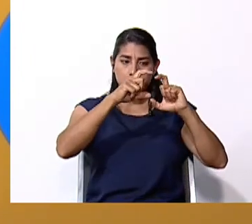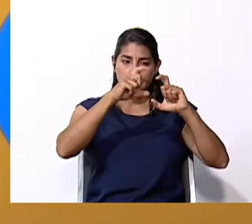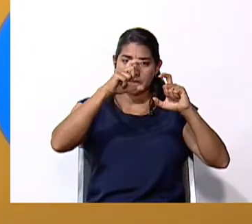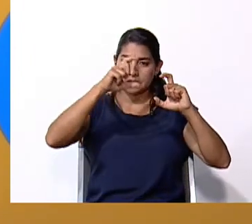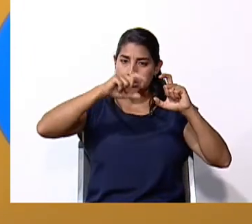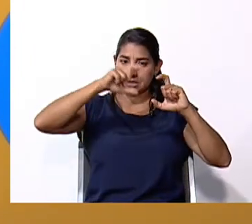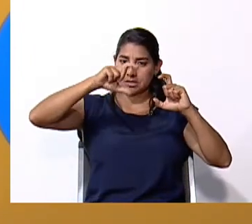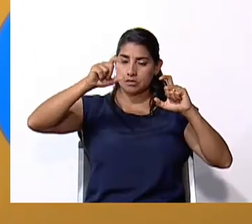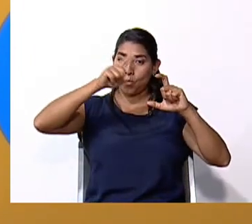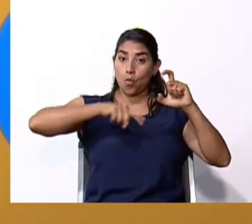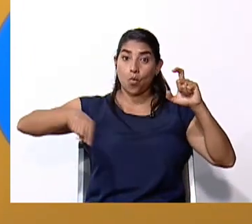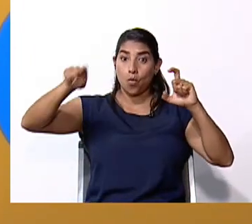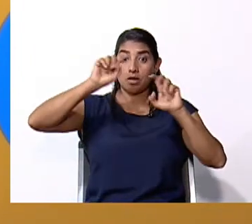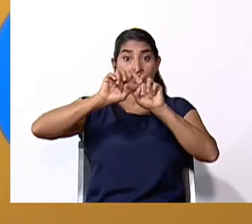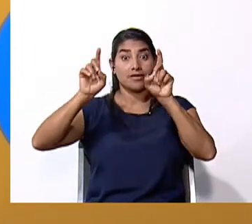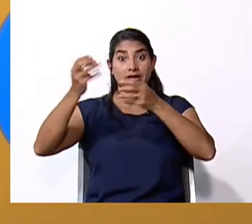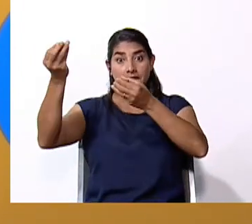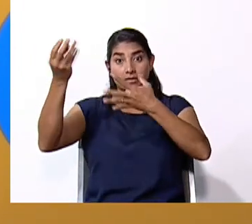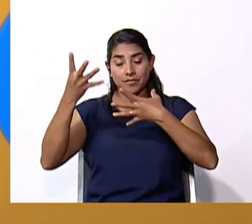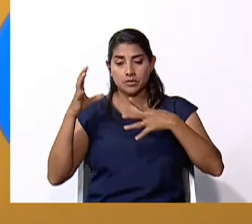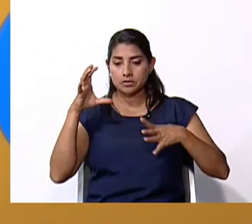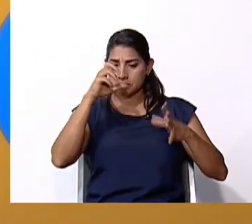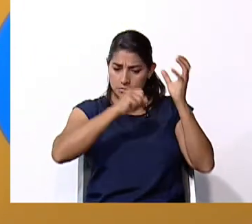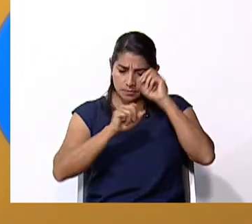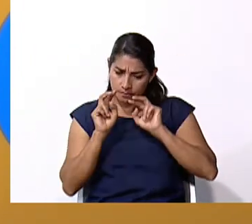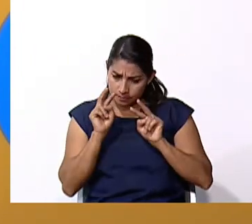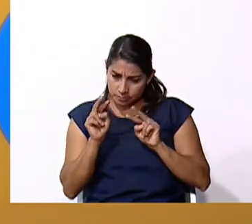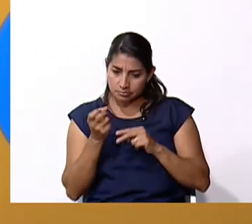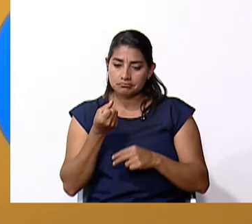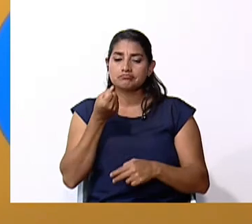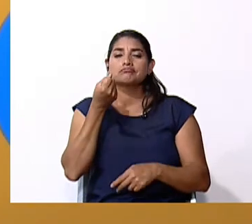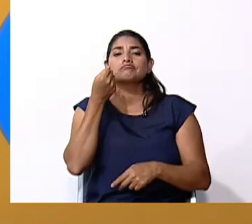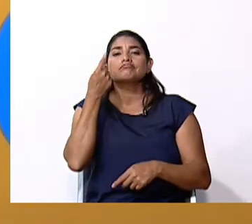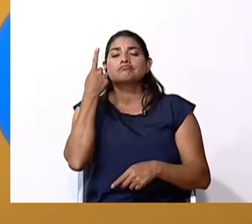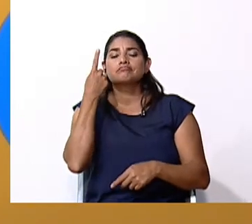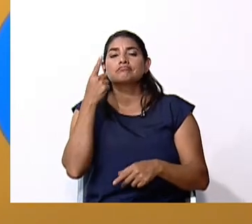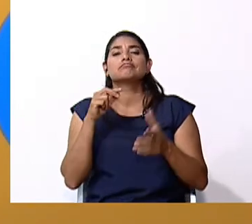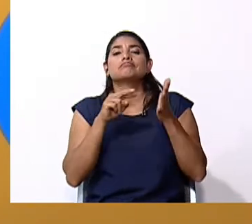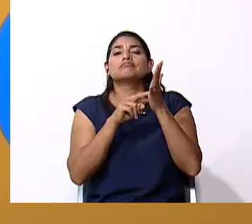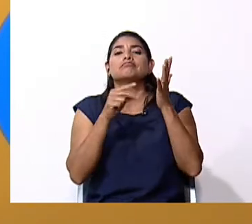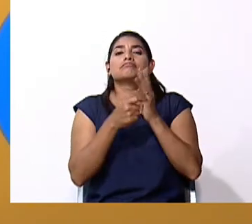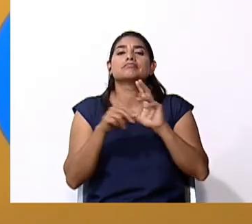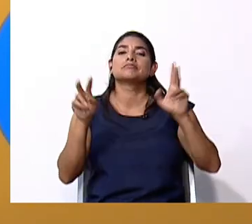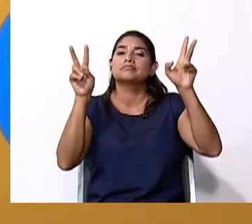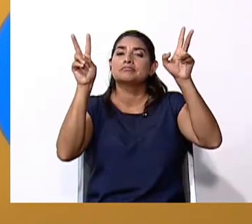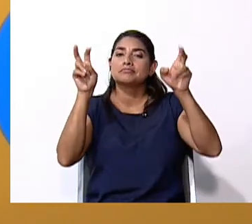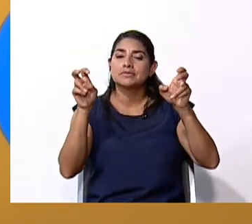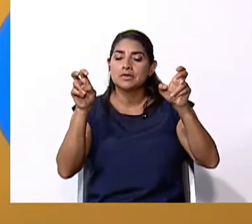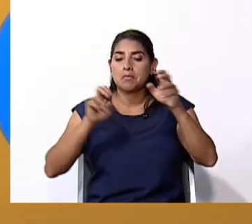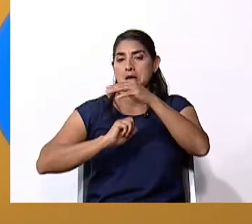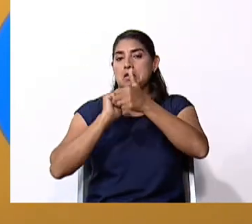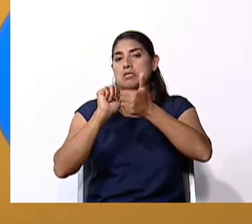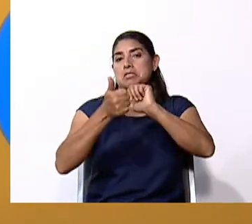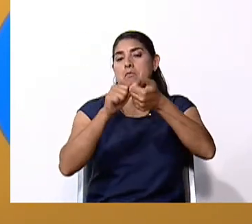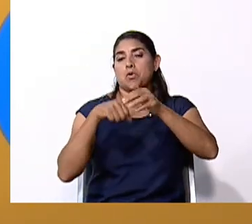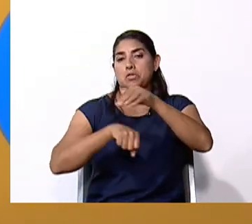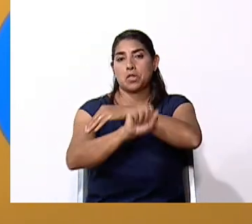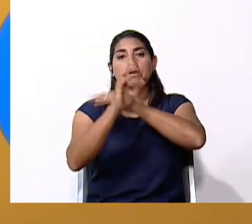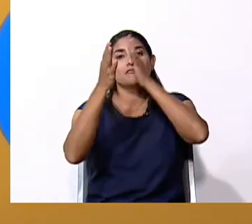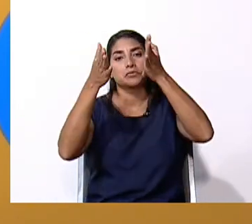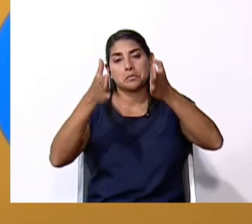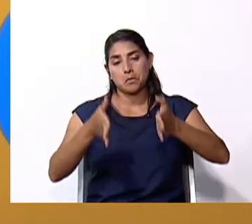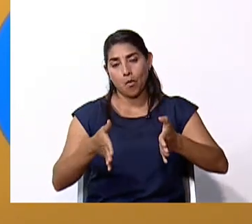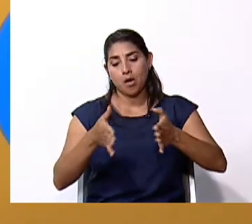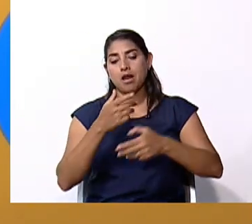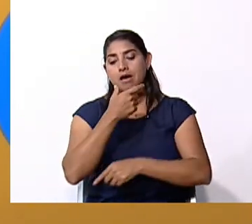la información que contiene ese gráfico respecto a ese deporte del fútbol.